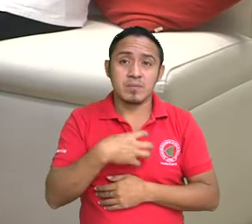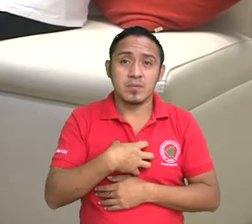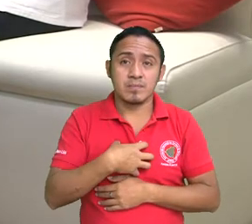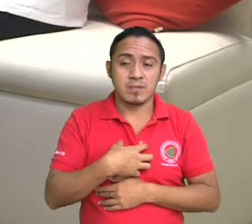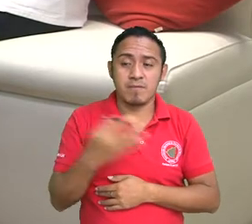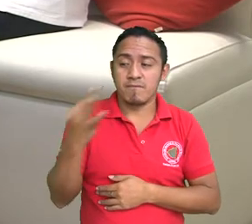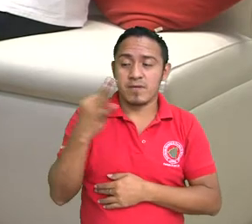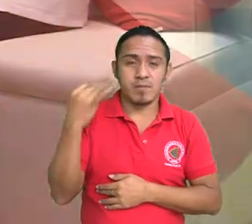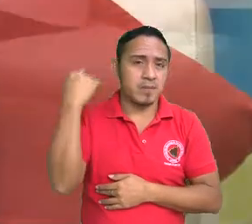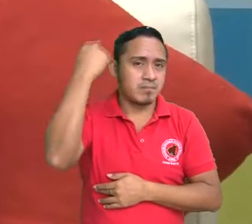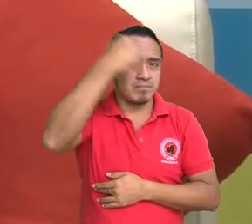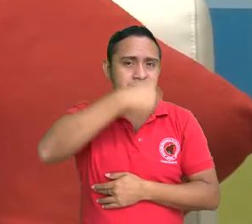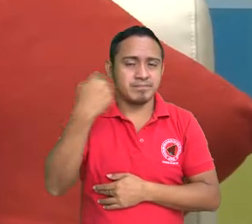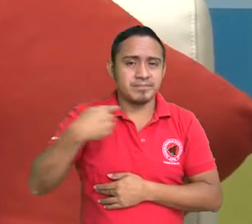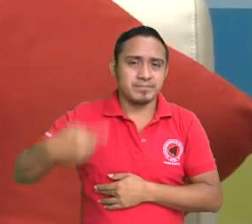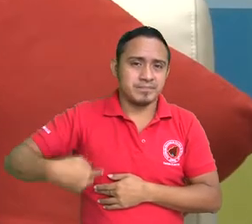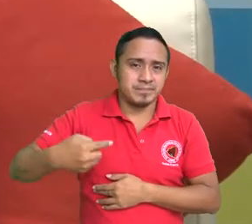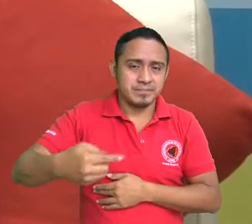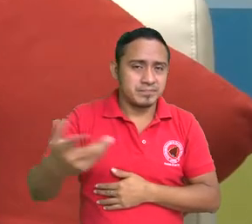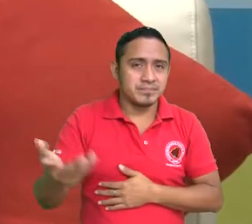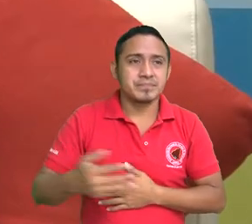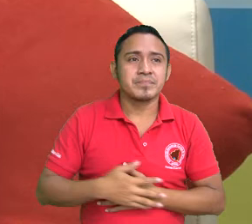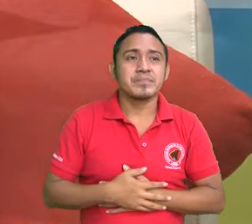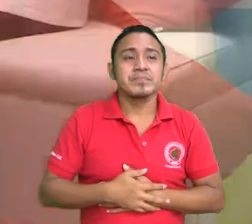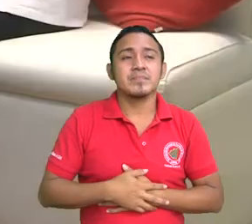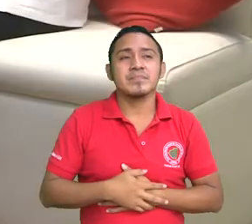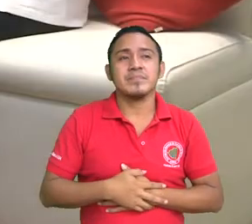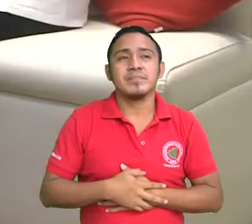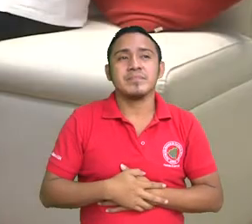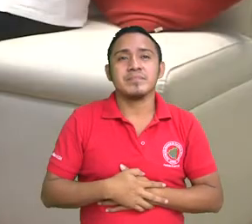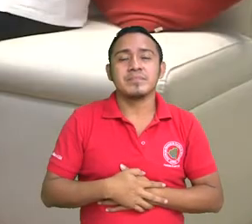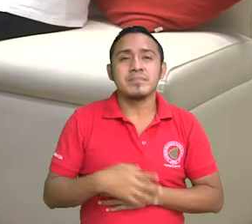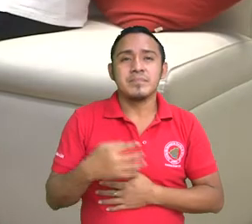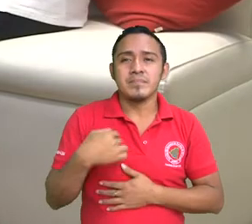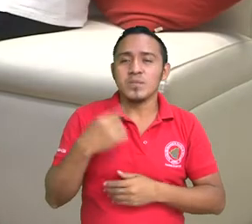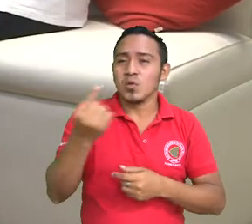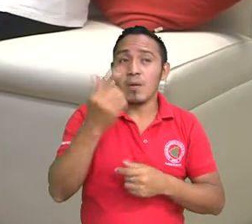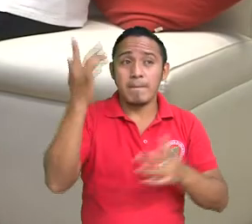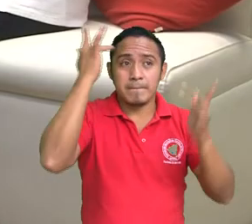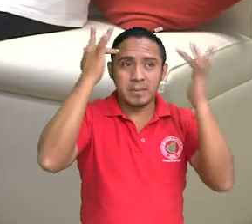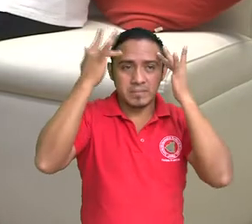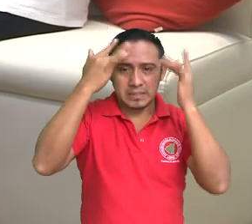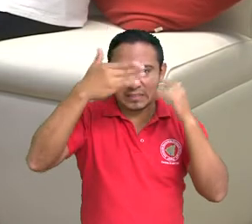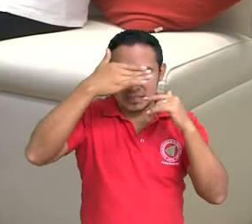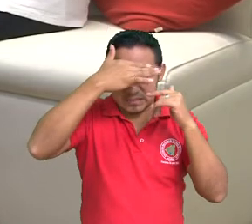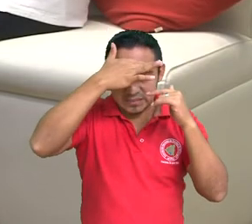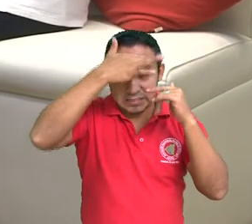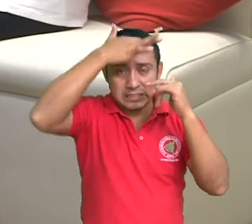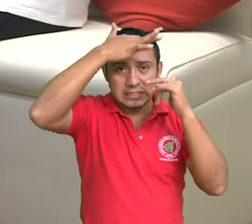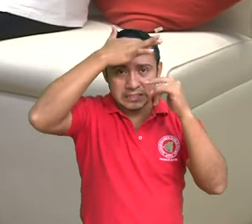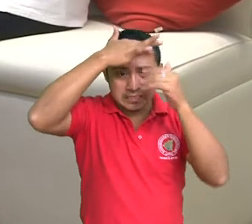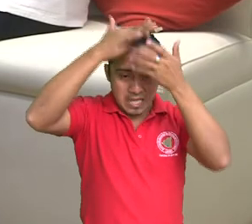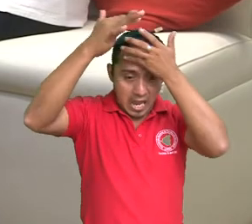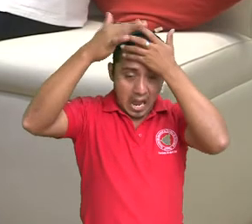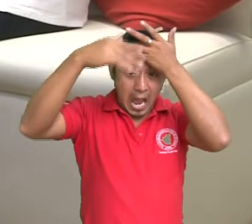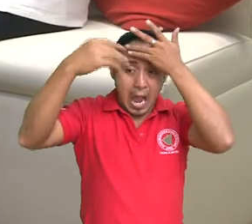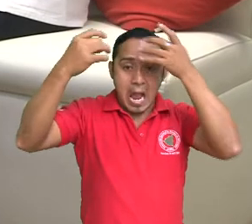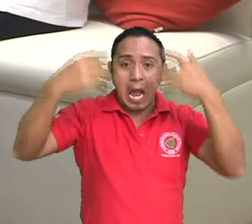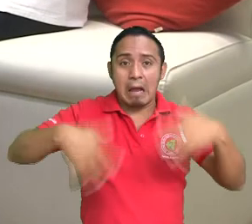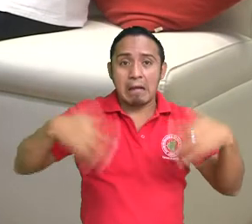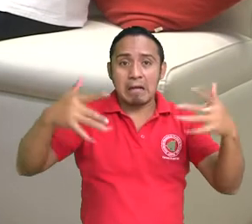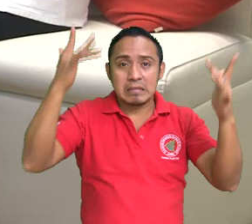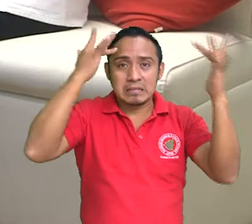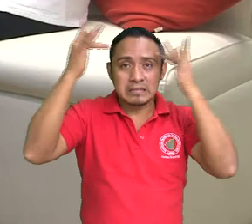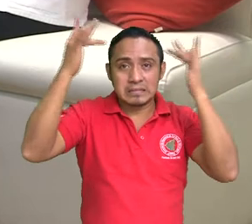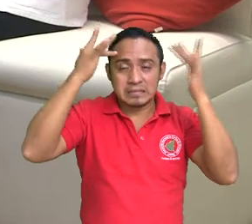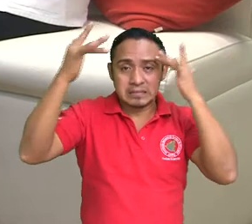nuestro aspecto diario. Sí. Generalmente nosotros nos preocupamos cuando ya se viene cayendo aquí enfrente. Se cae en el área frontal, sí, que ya